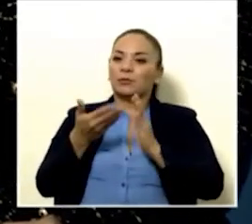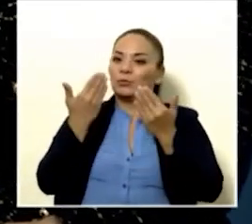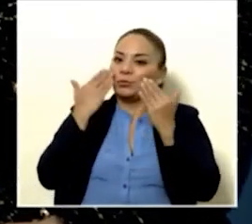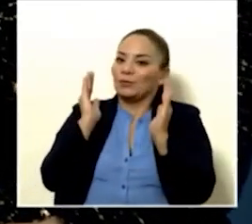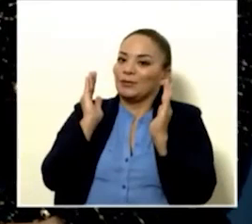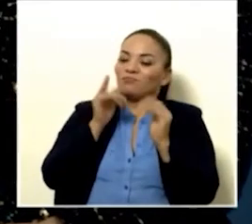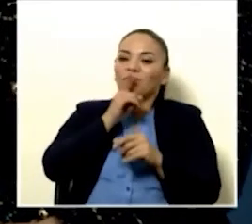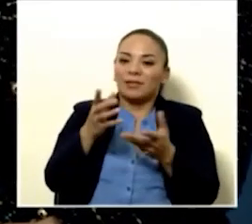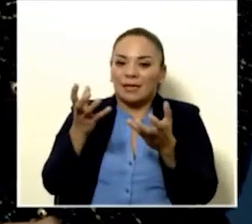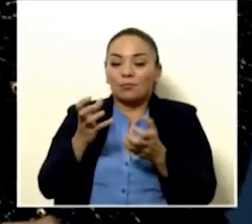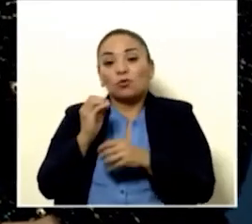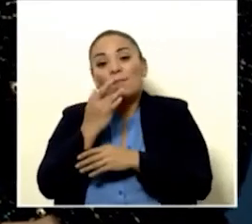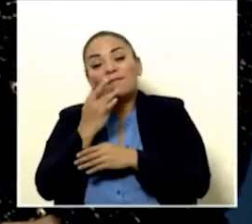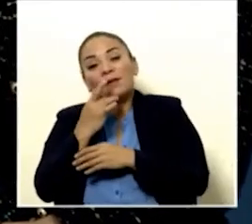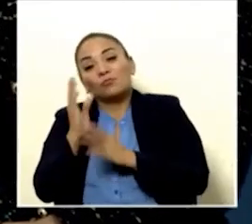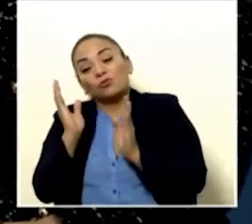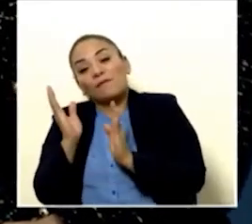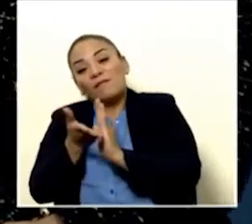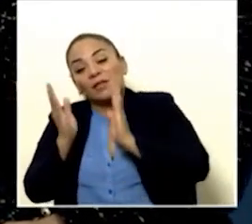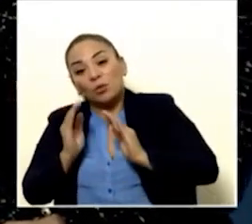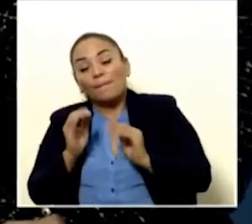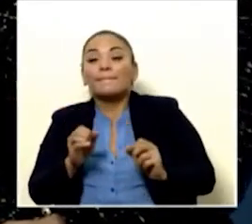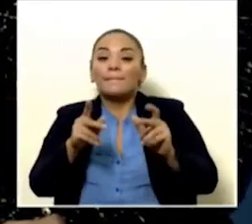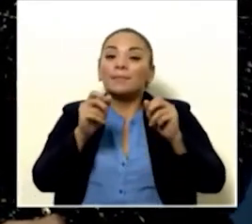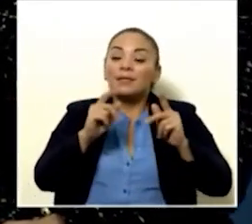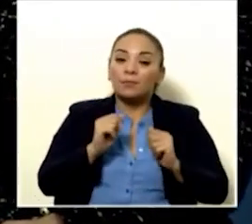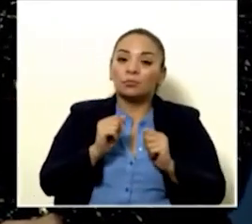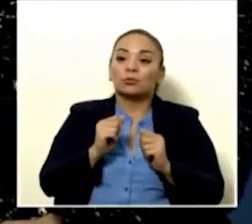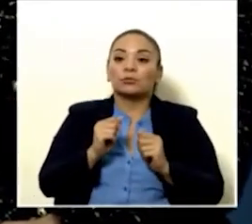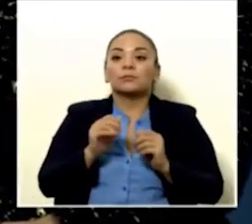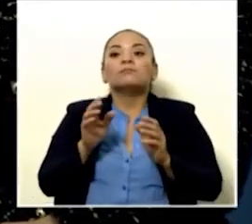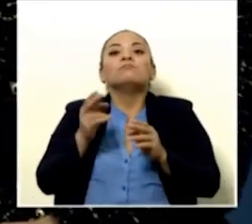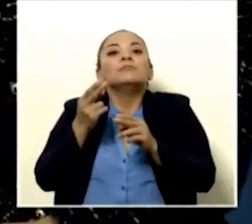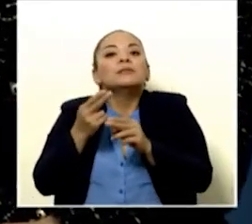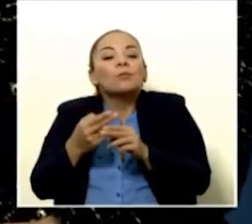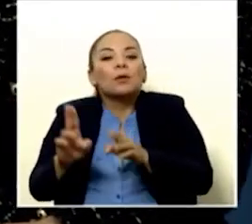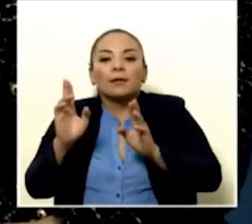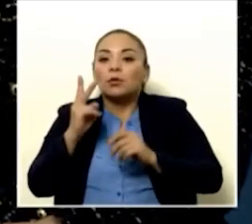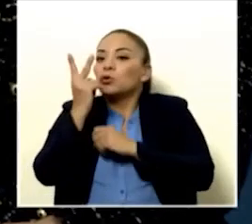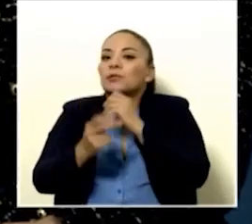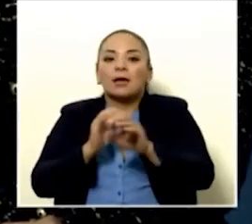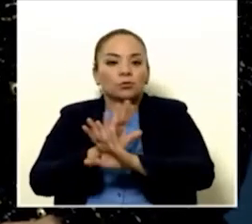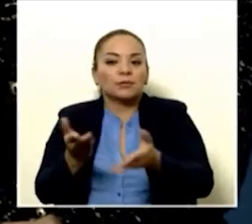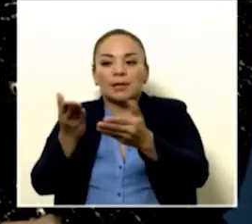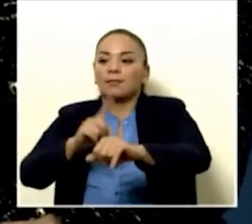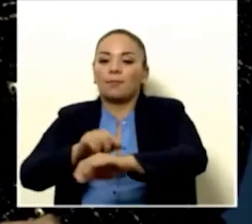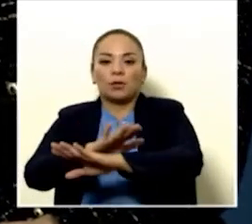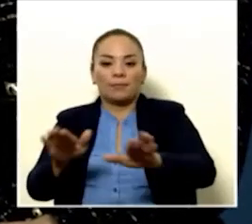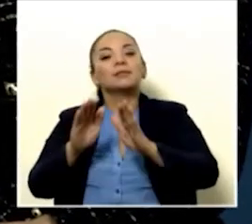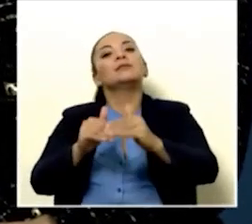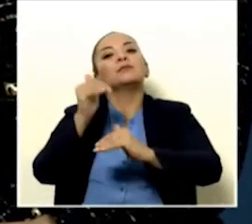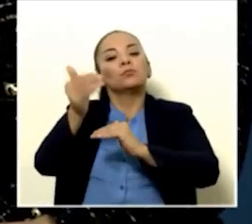que queremos o preferimos un efecto en el cual les permitimos respirar transicionalmente únicamente por esos 2 años y ya